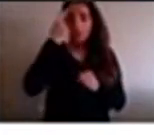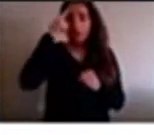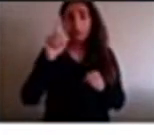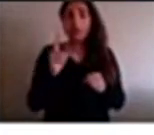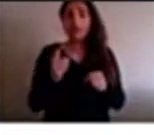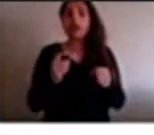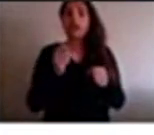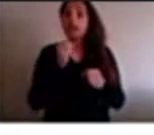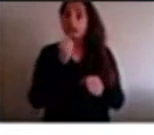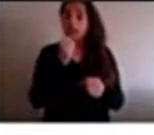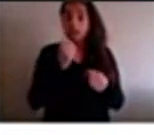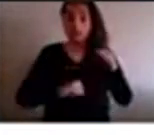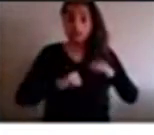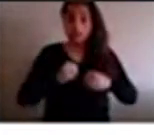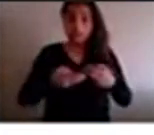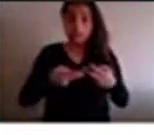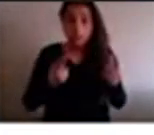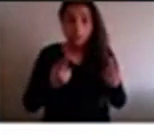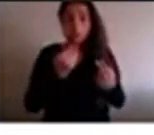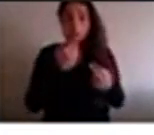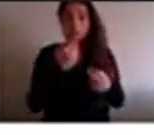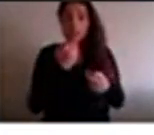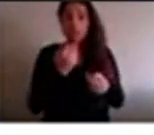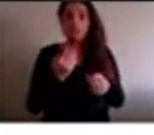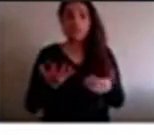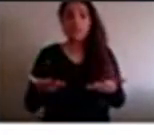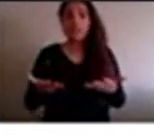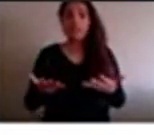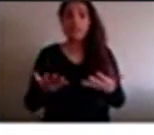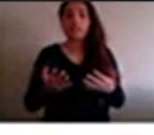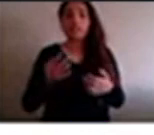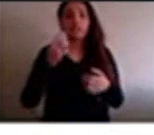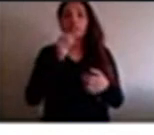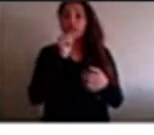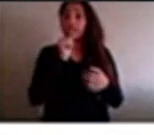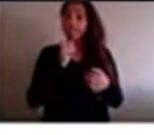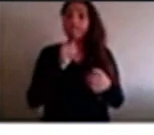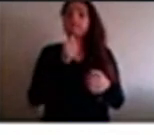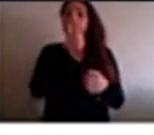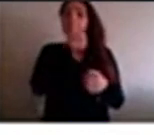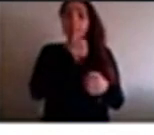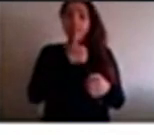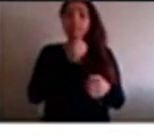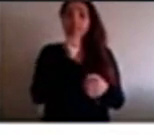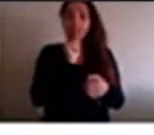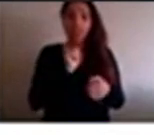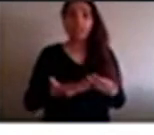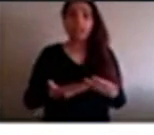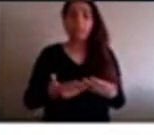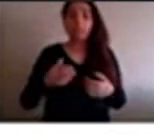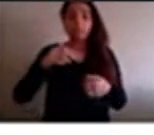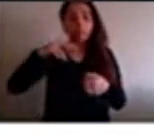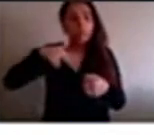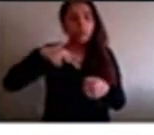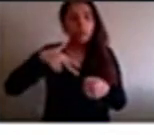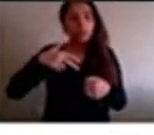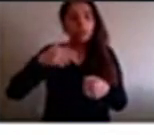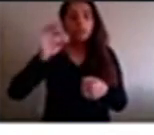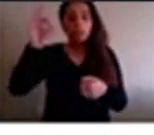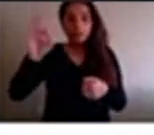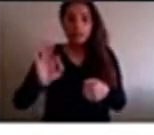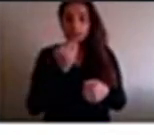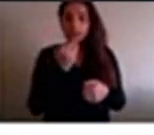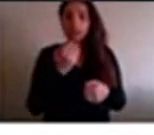del sector público, pero que se rigen por el régimen privado, un 18%, para los nombramientos de los cargos de